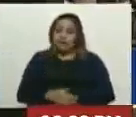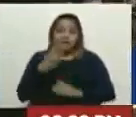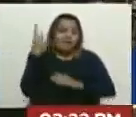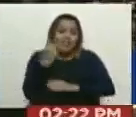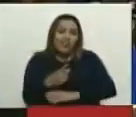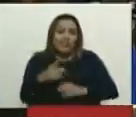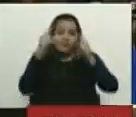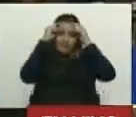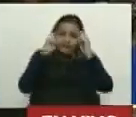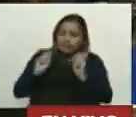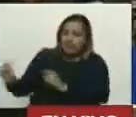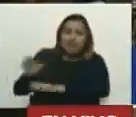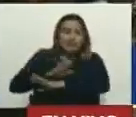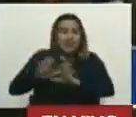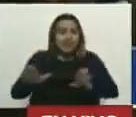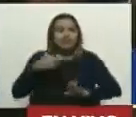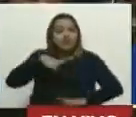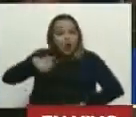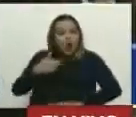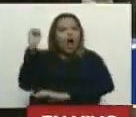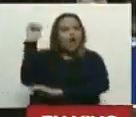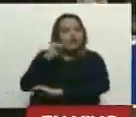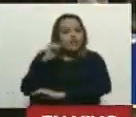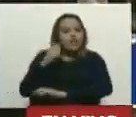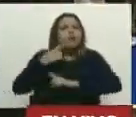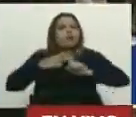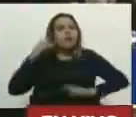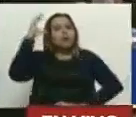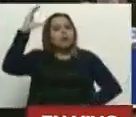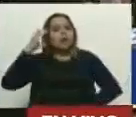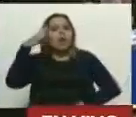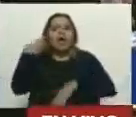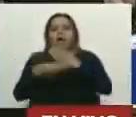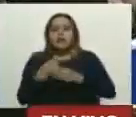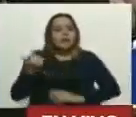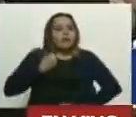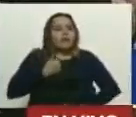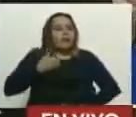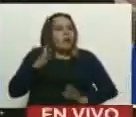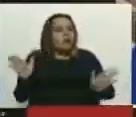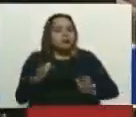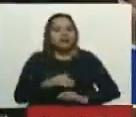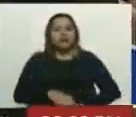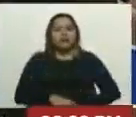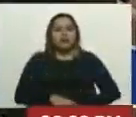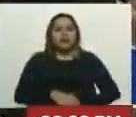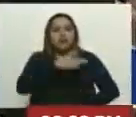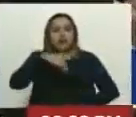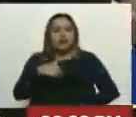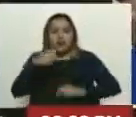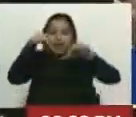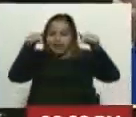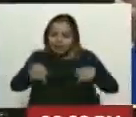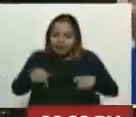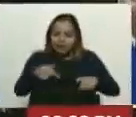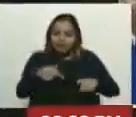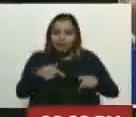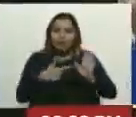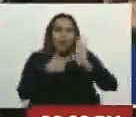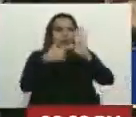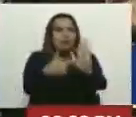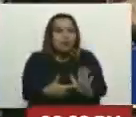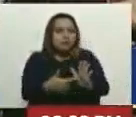vez, porque somos autistas y somos capaces de hacer lo que querramos. Aquí estamos para nosotros poder demostrar